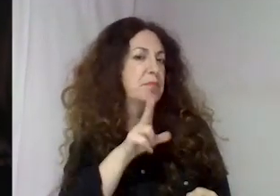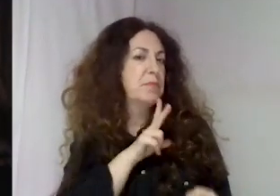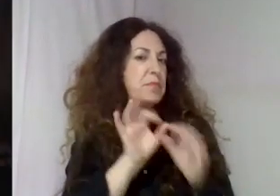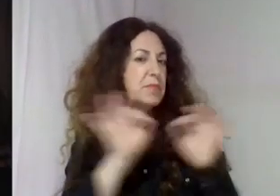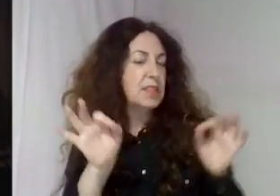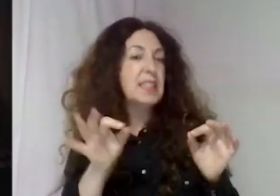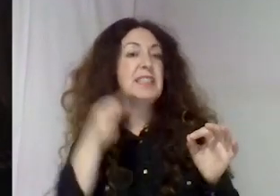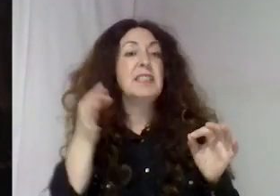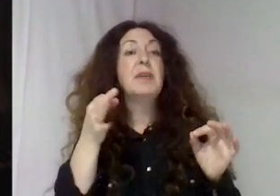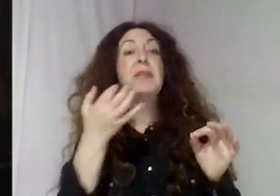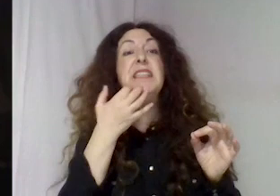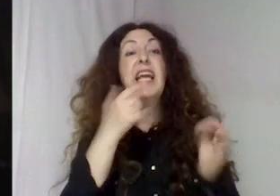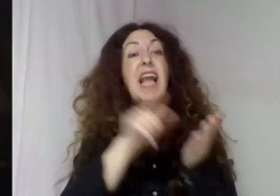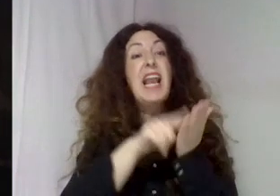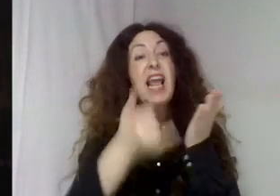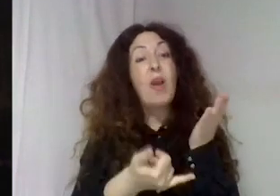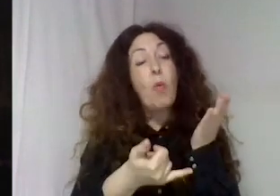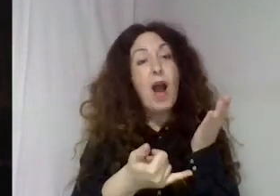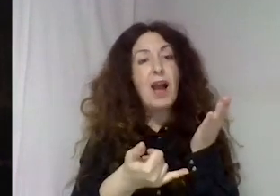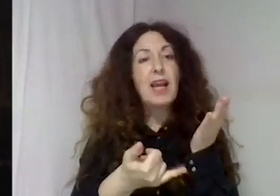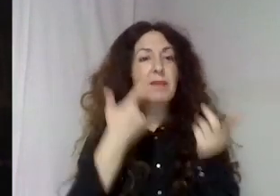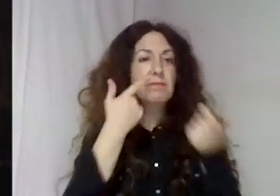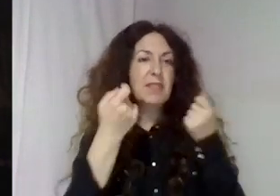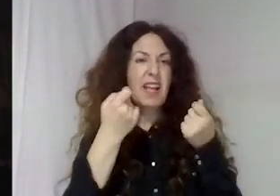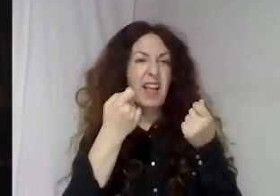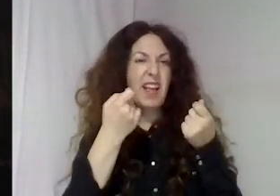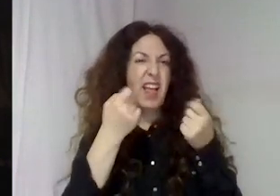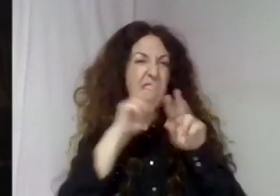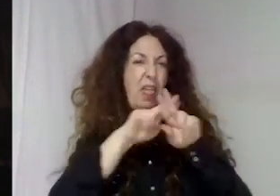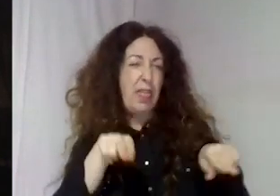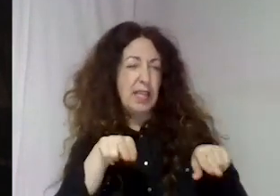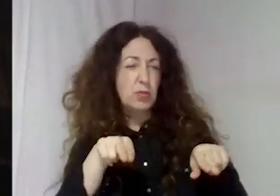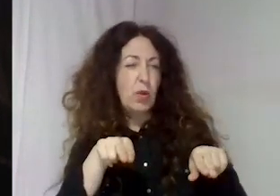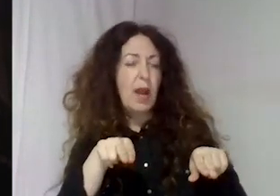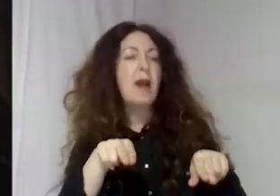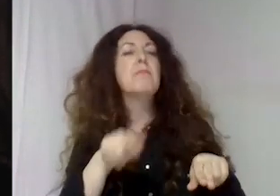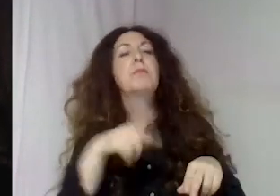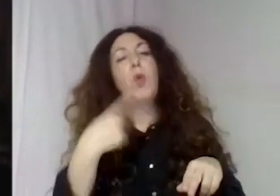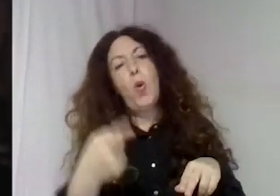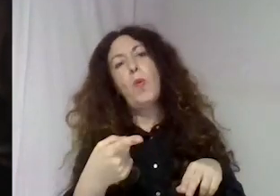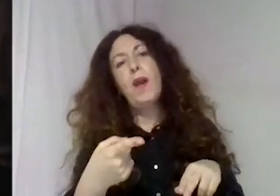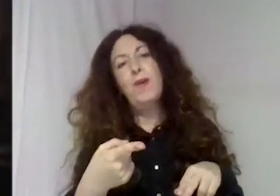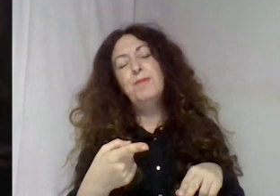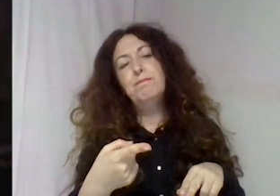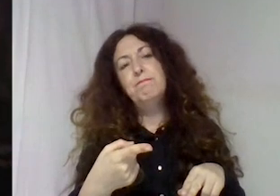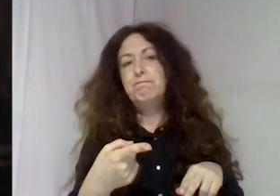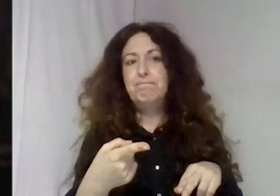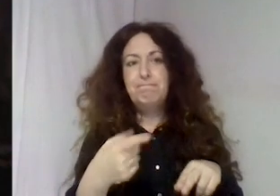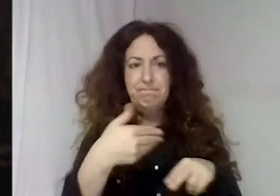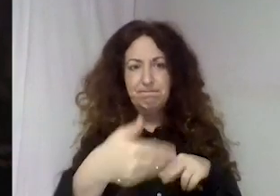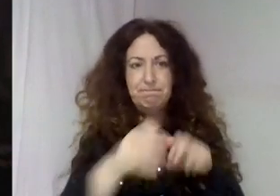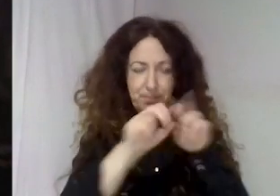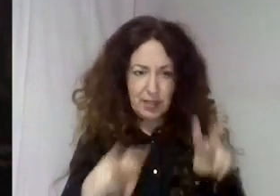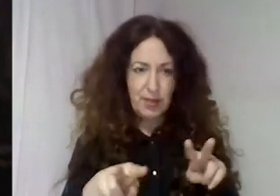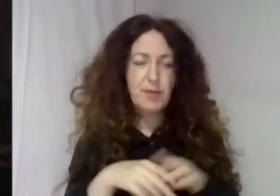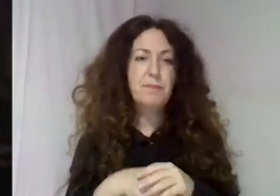Y luego había, y esa es una historia vieja en mi vida, que pasó hace ya bastantes años, y que los dos protagonistas